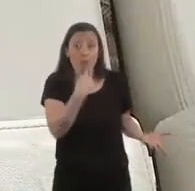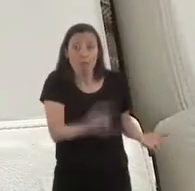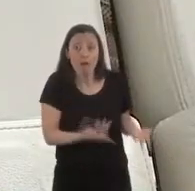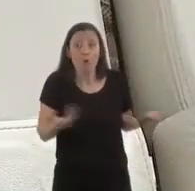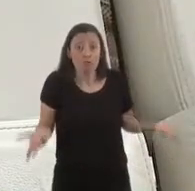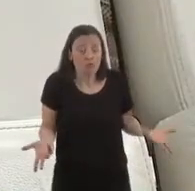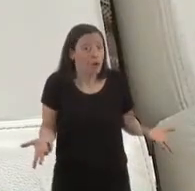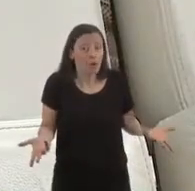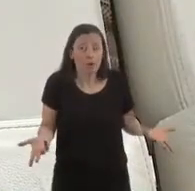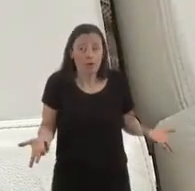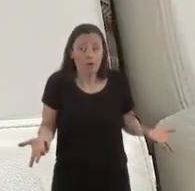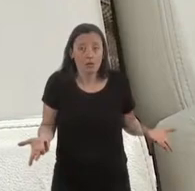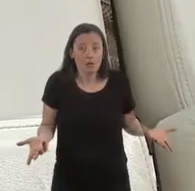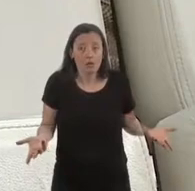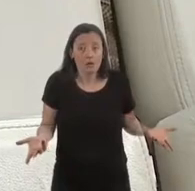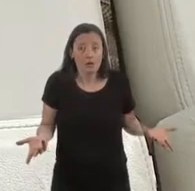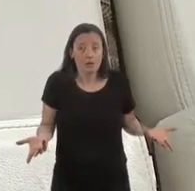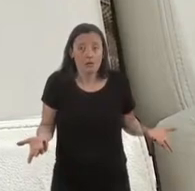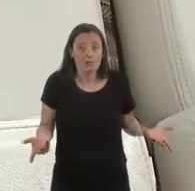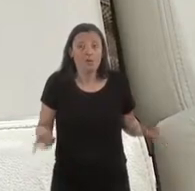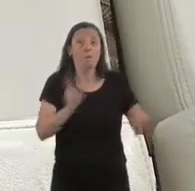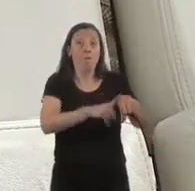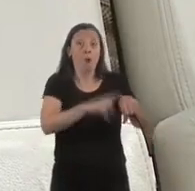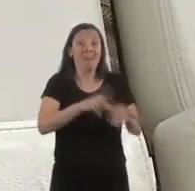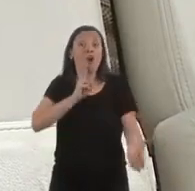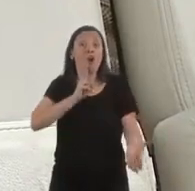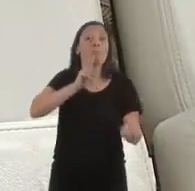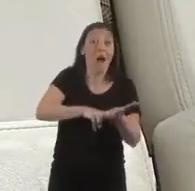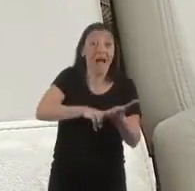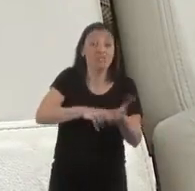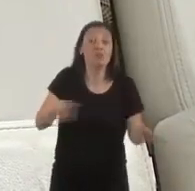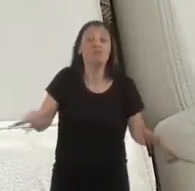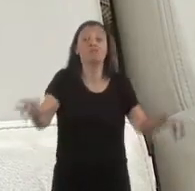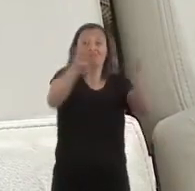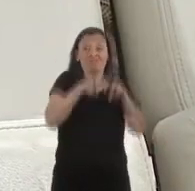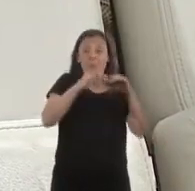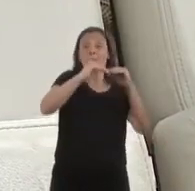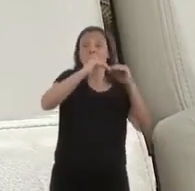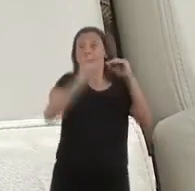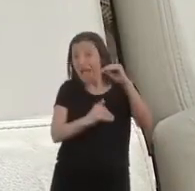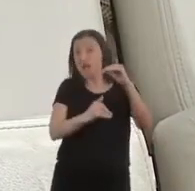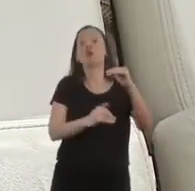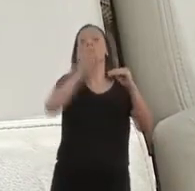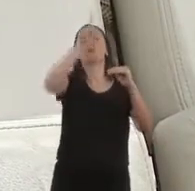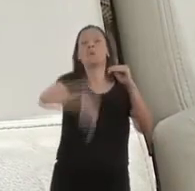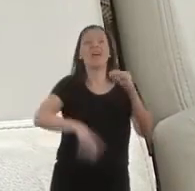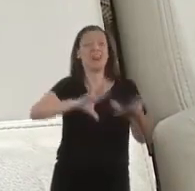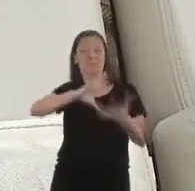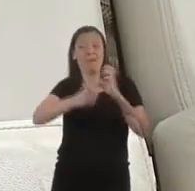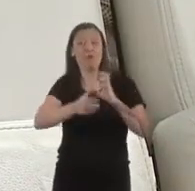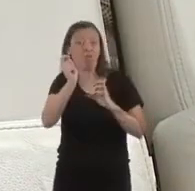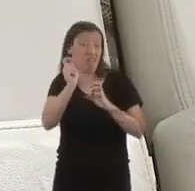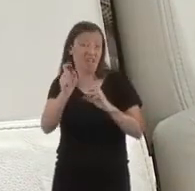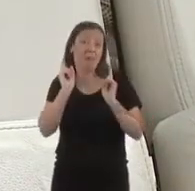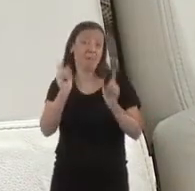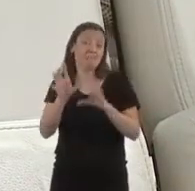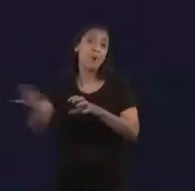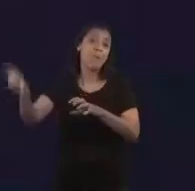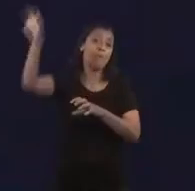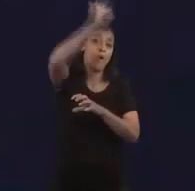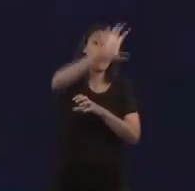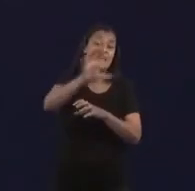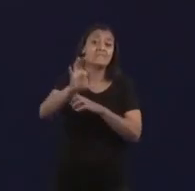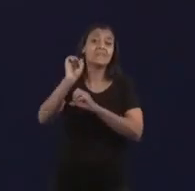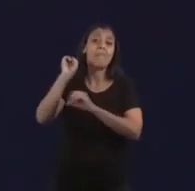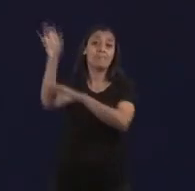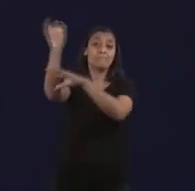la relación, cuando baja ese nivel de ingresos, sí, si puede afectar a la recaudación de la provincia.